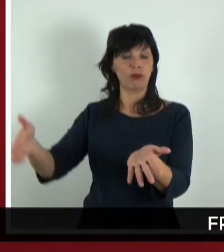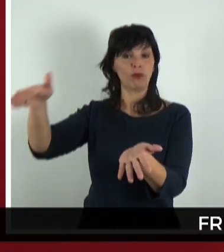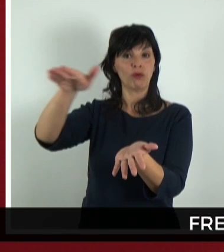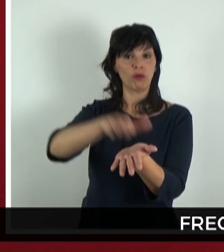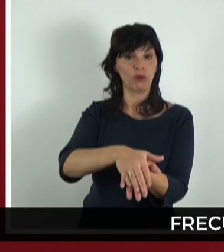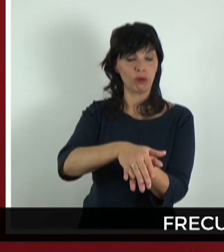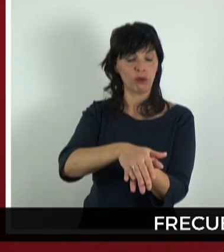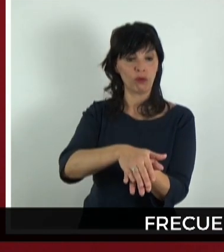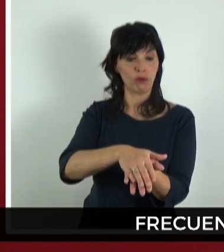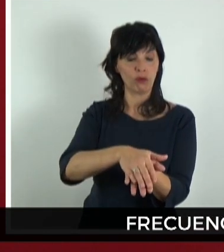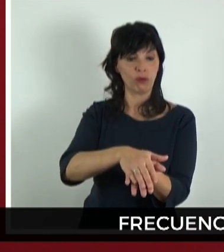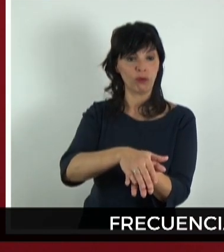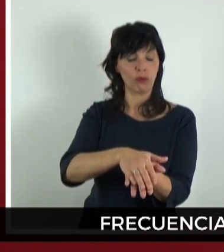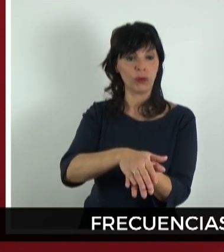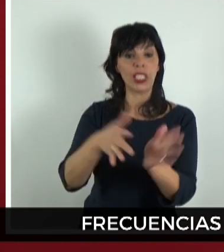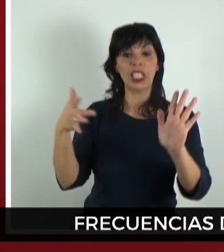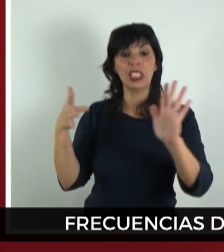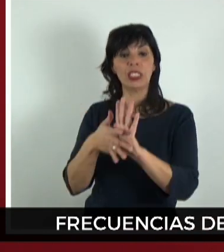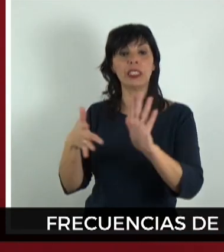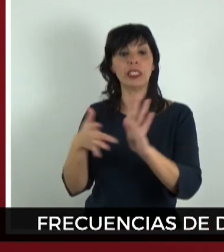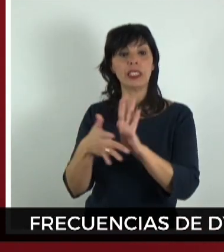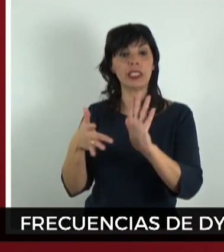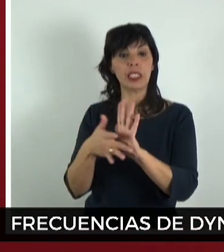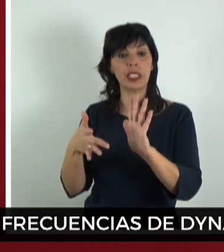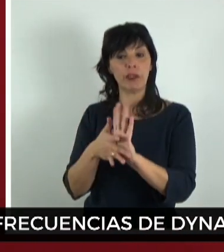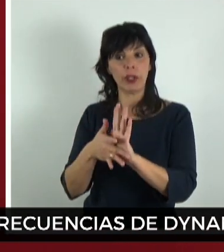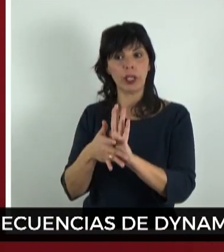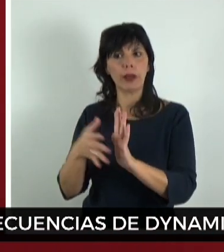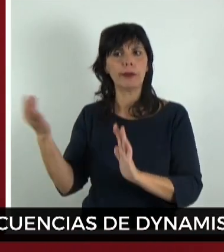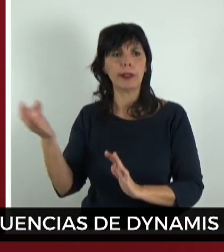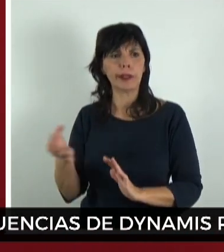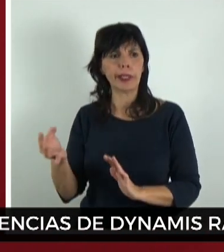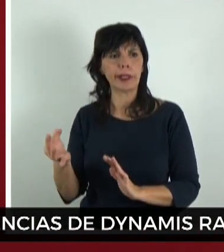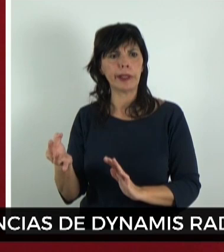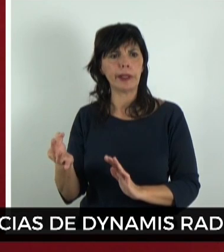fue el punto final al juicio,